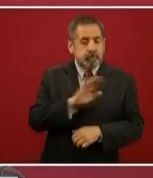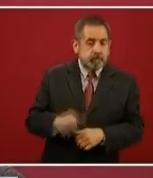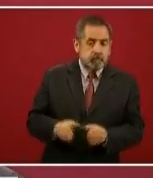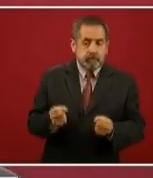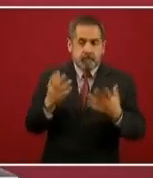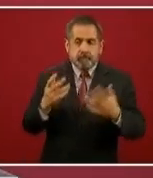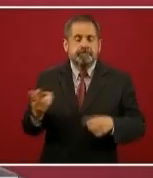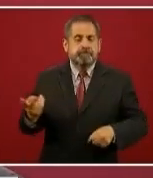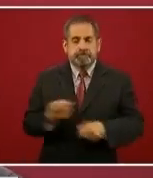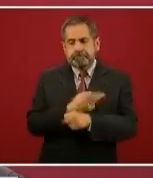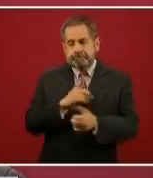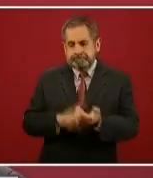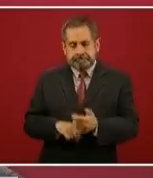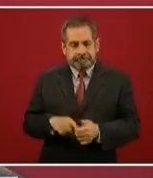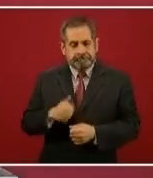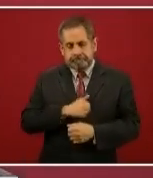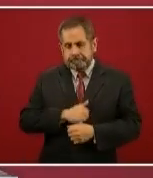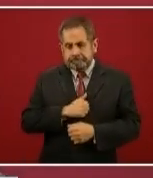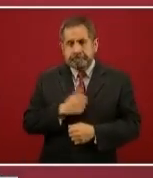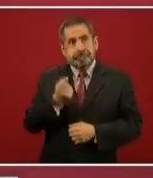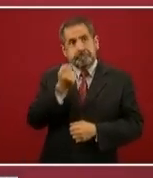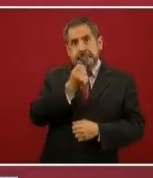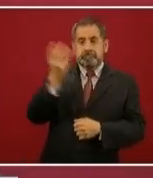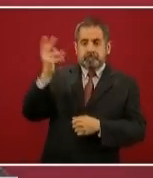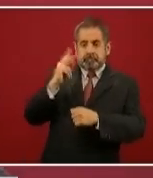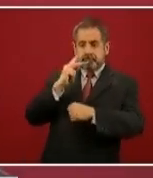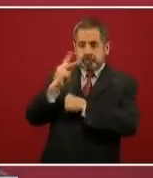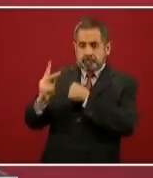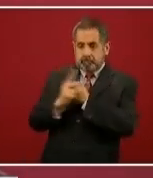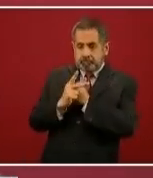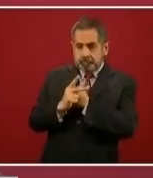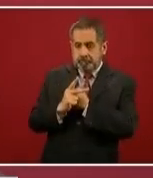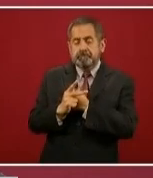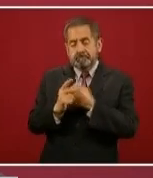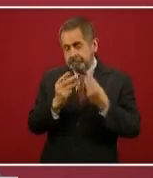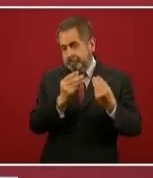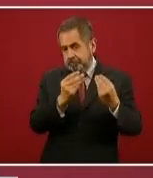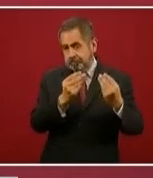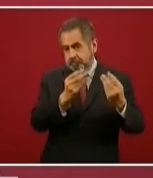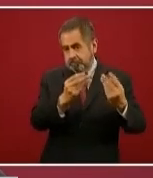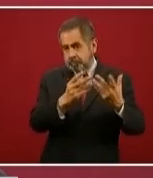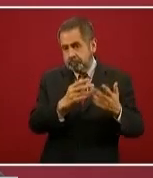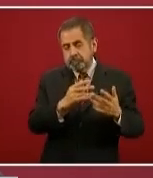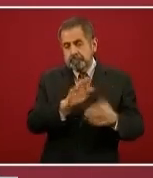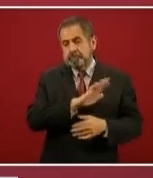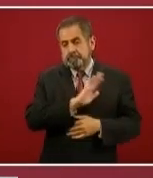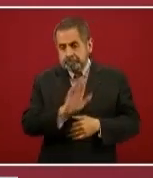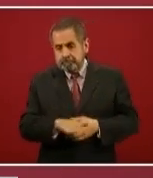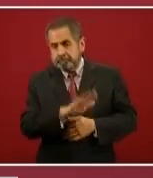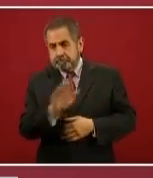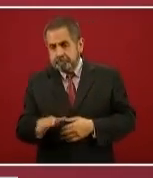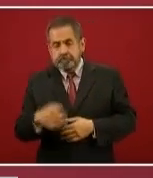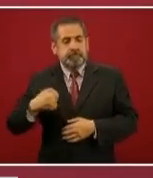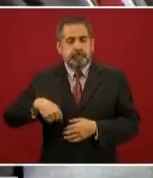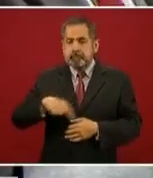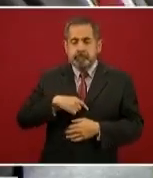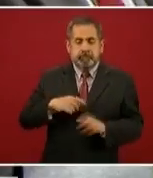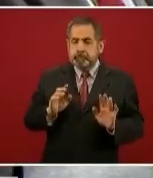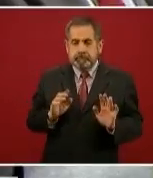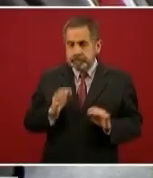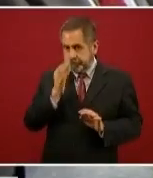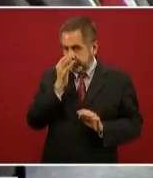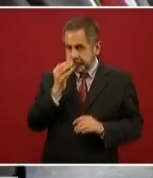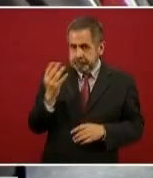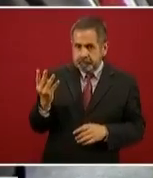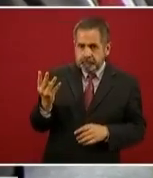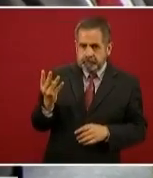muy triste y desafortunadamente algunos países ya tienen decenas, centenas o millares, nosotros apenas tenemos